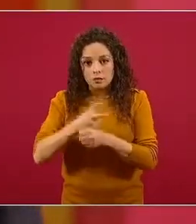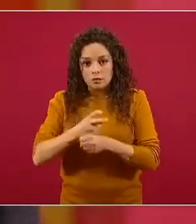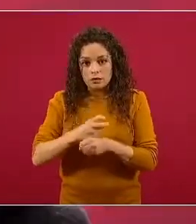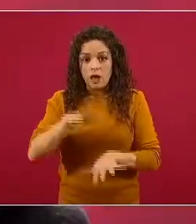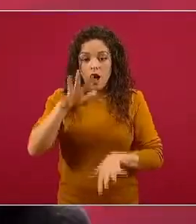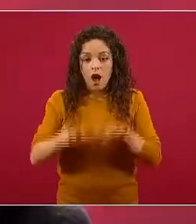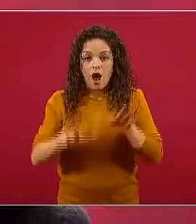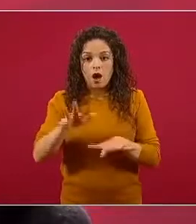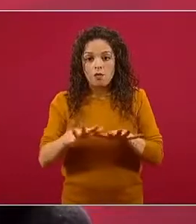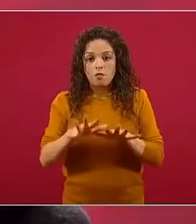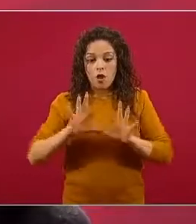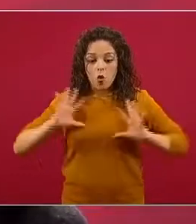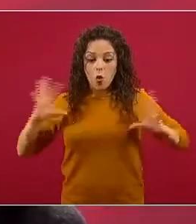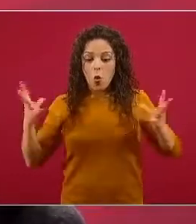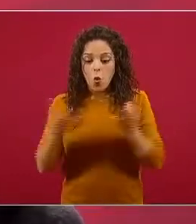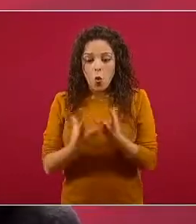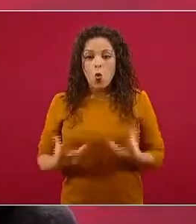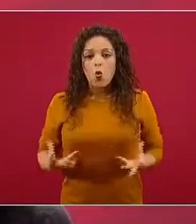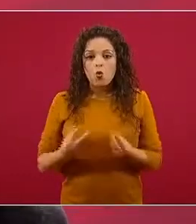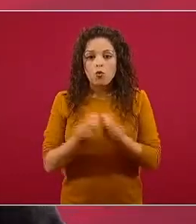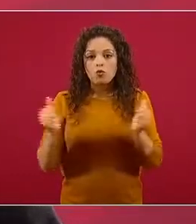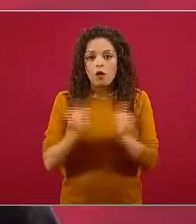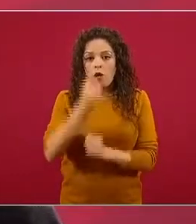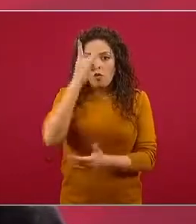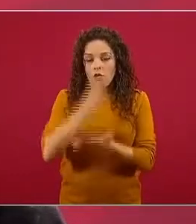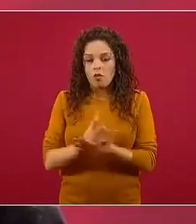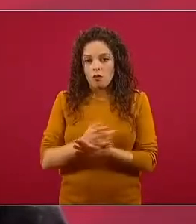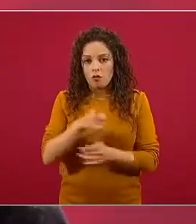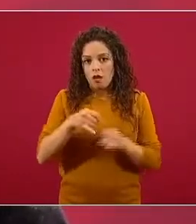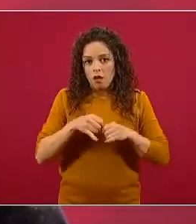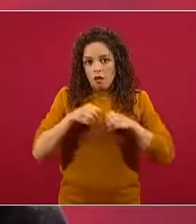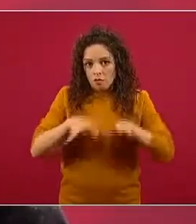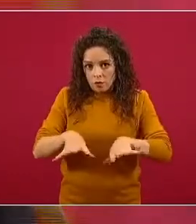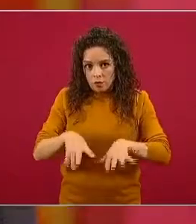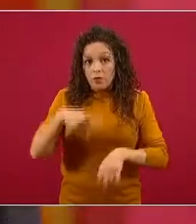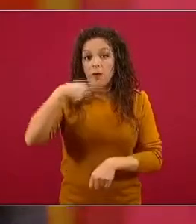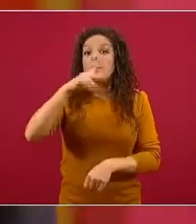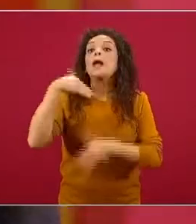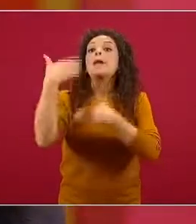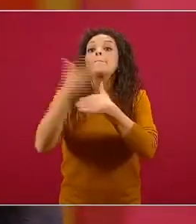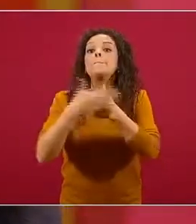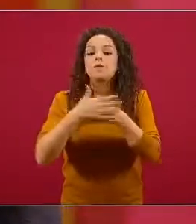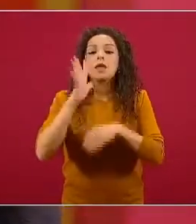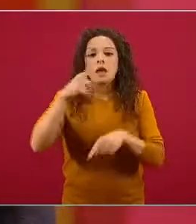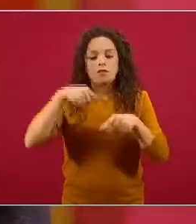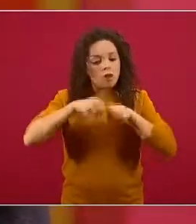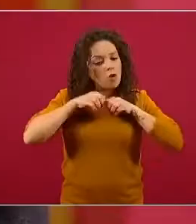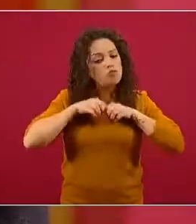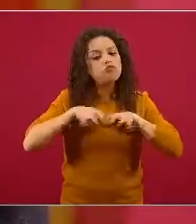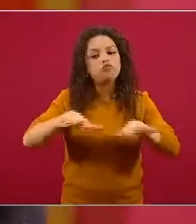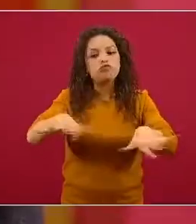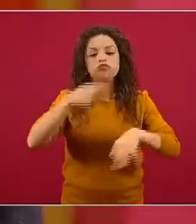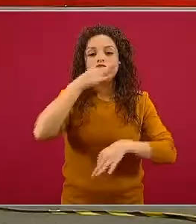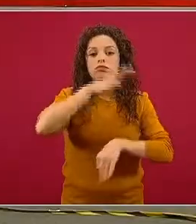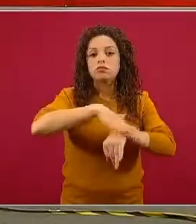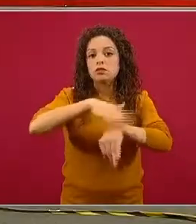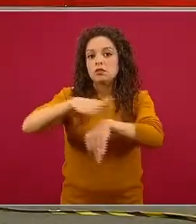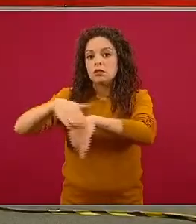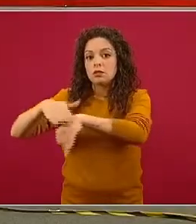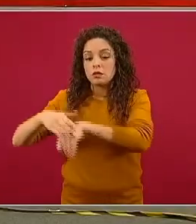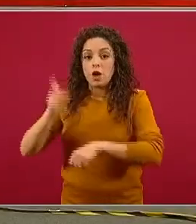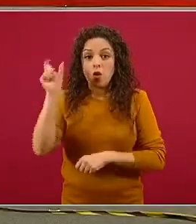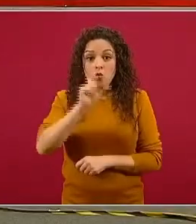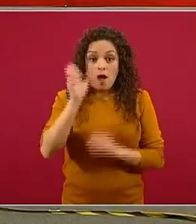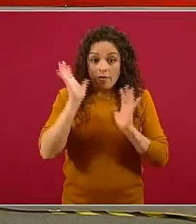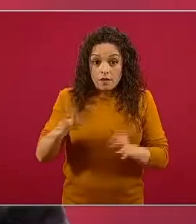mismo informe de estudio, pero está muy próximo a publicarlo. Y cuando ya tenga esta información,